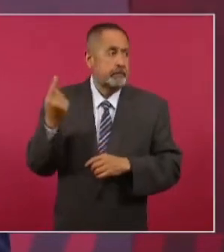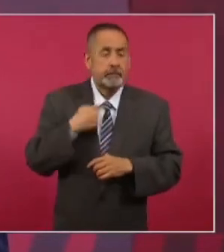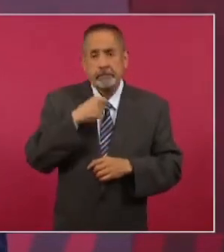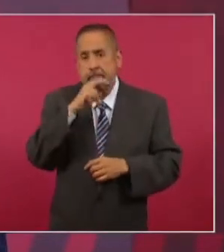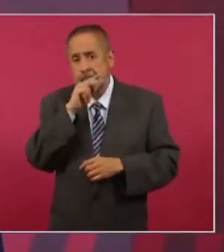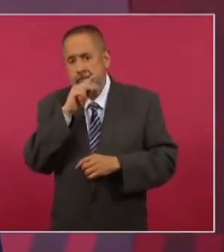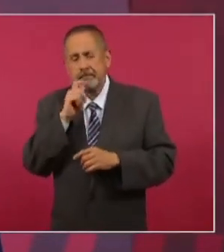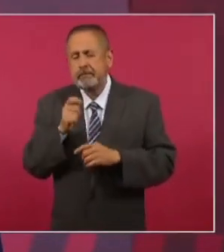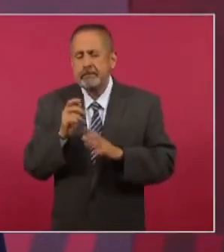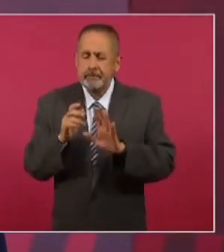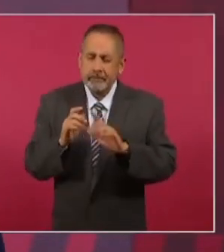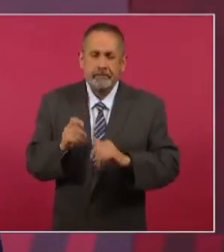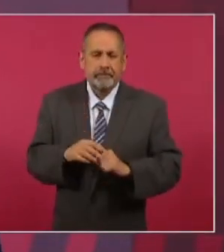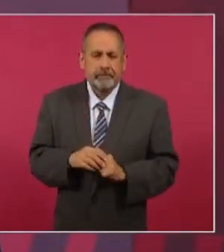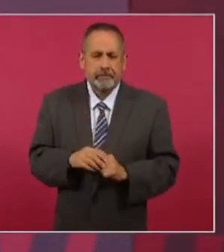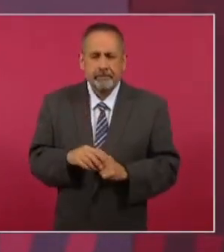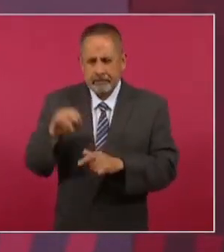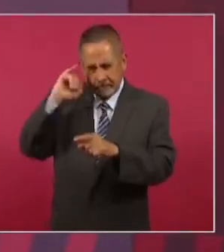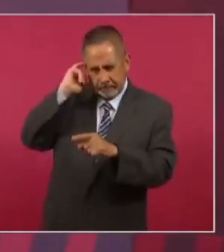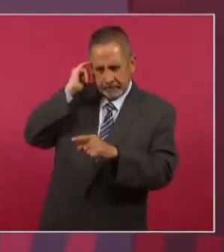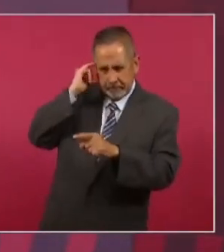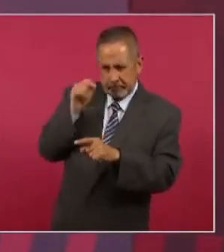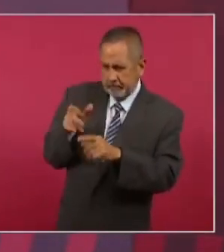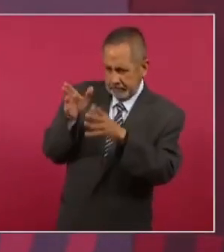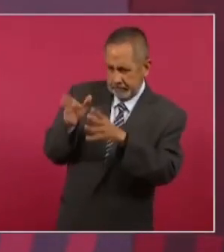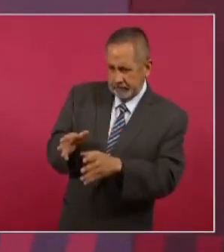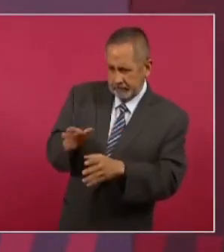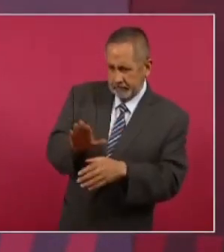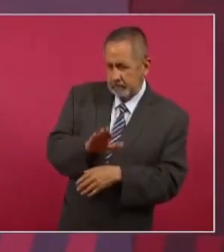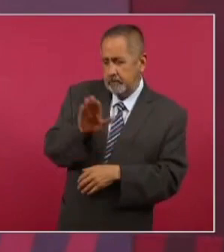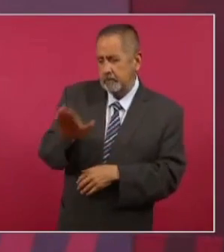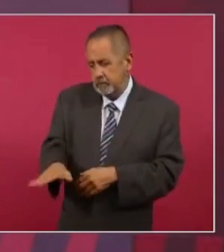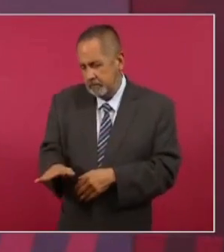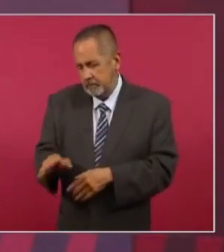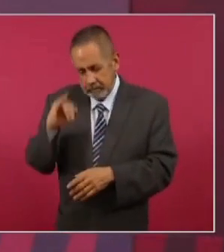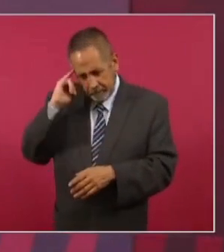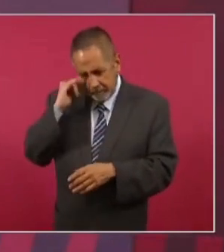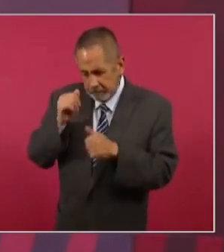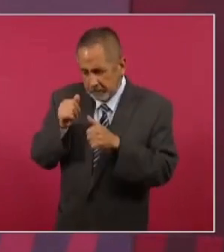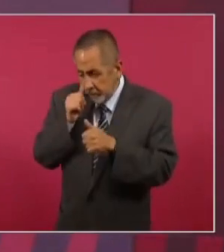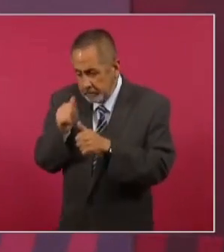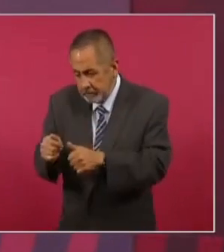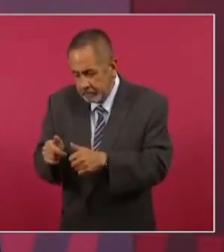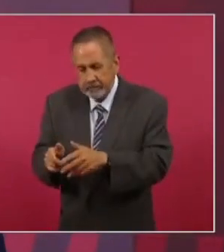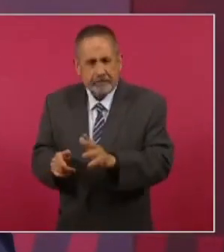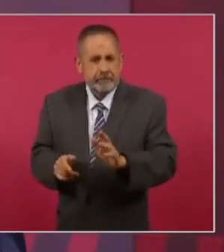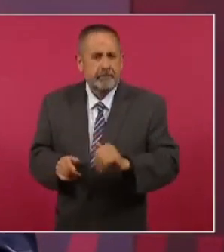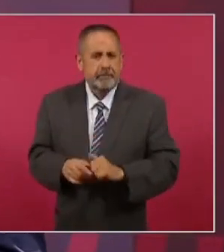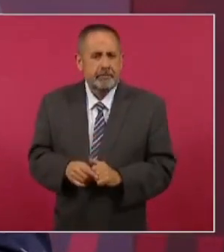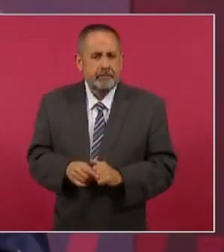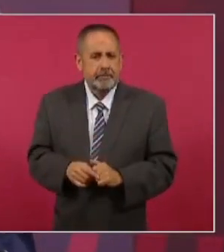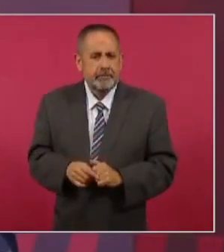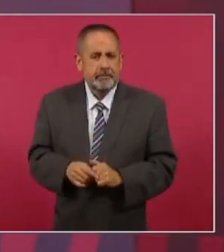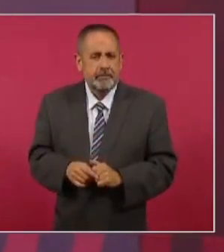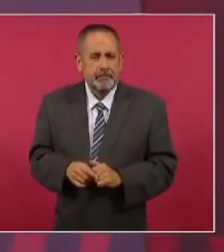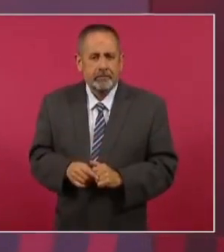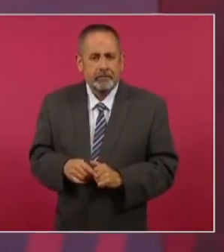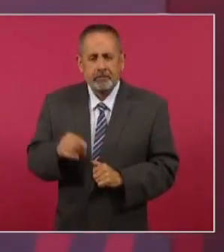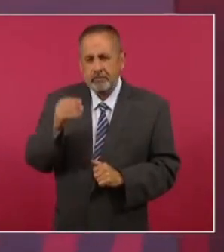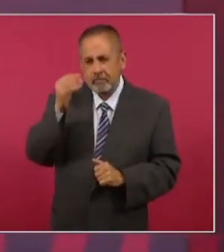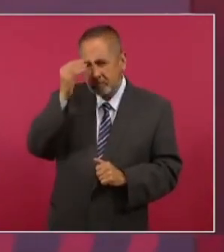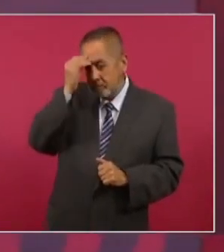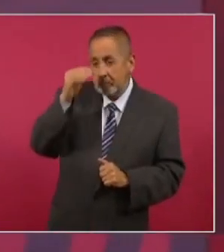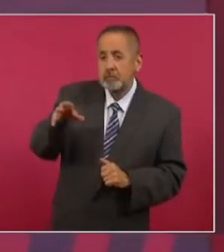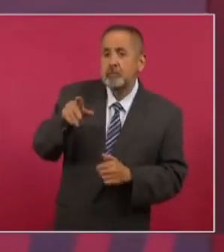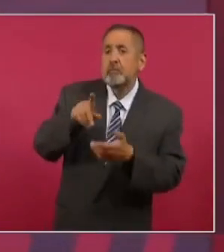por el indígena muerto y manteníamos en el olvido en la